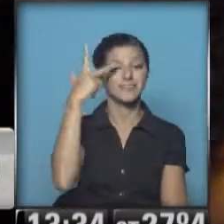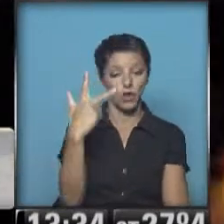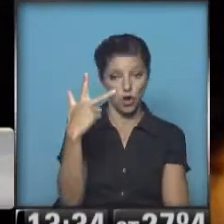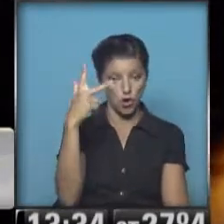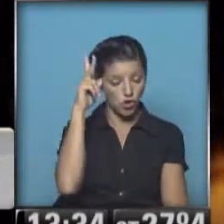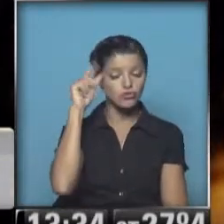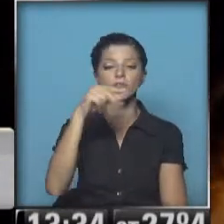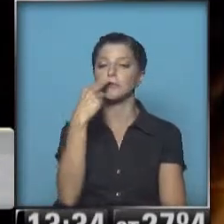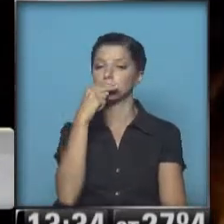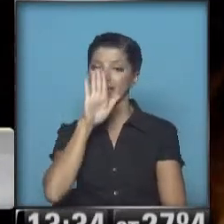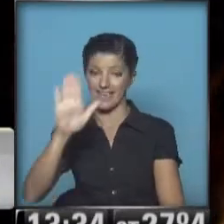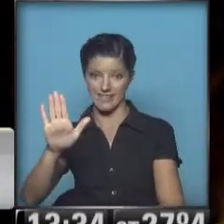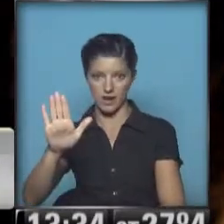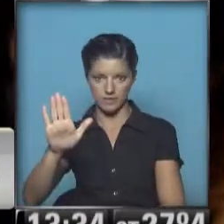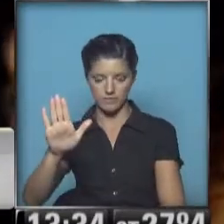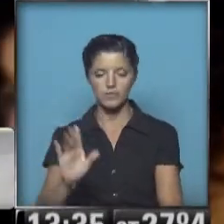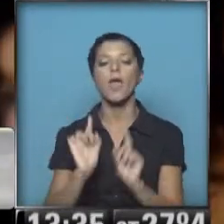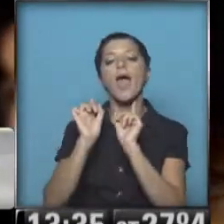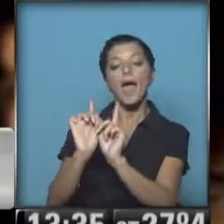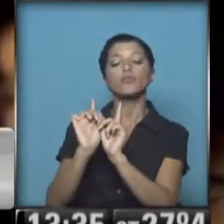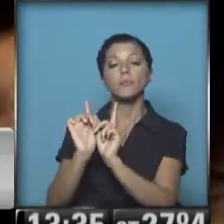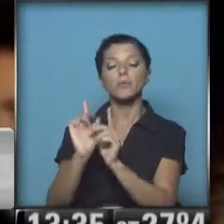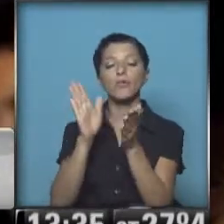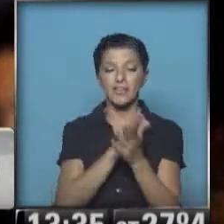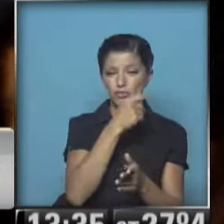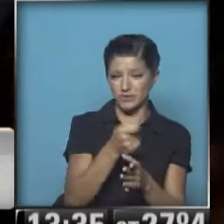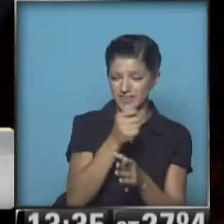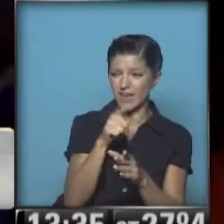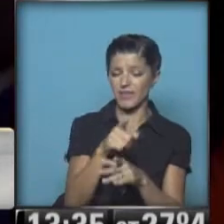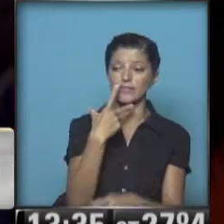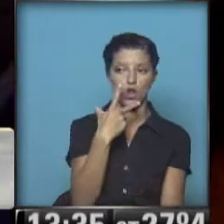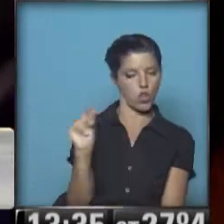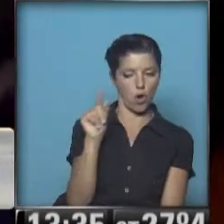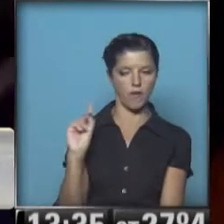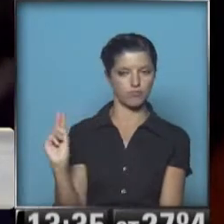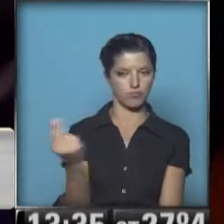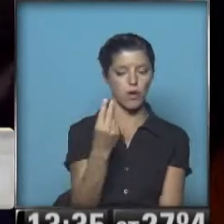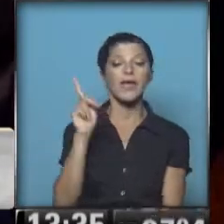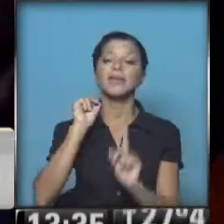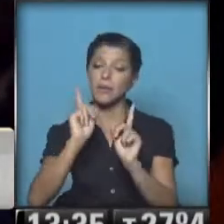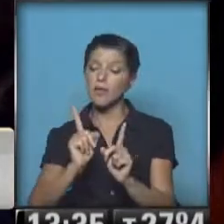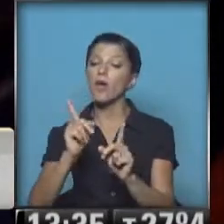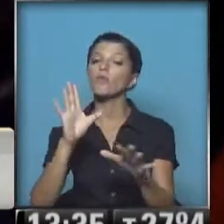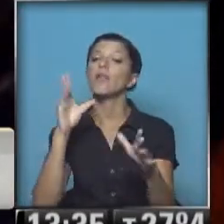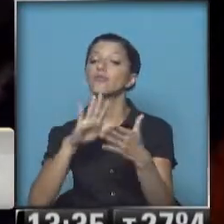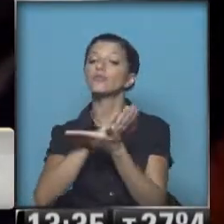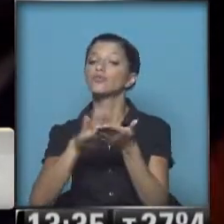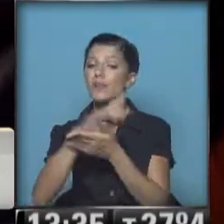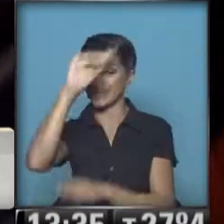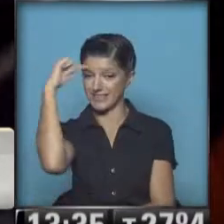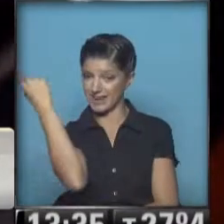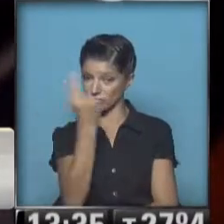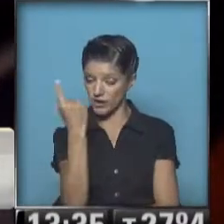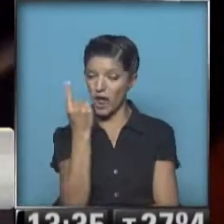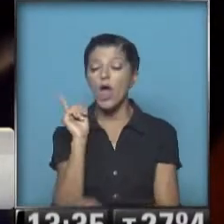La persistente negación por parte de Turquía de esta masacre y la ausencia de una acción internacional inmediata convierten